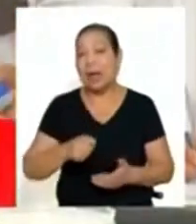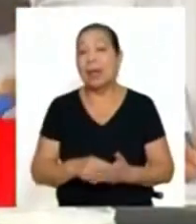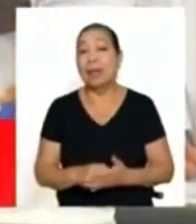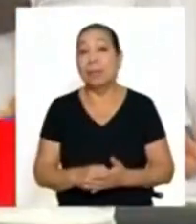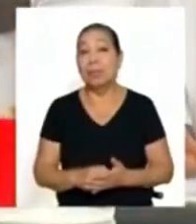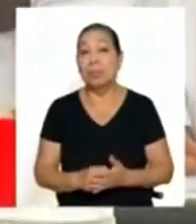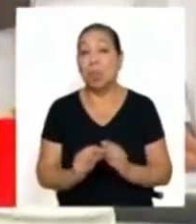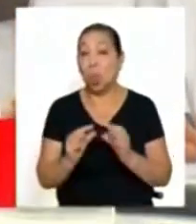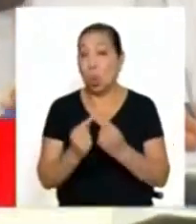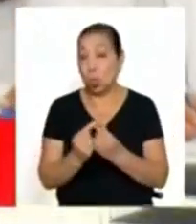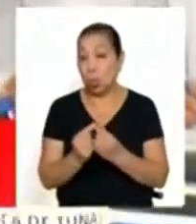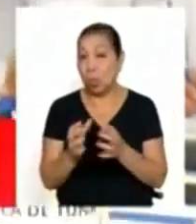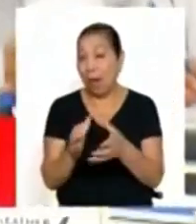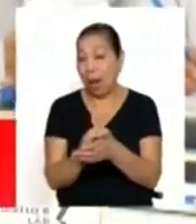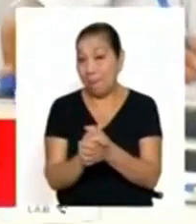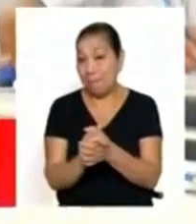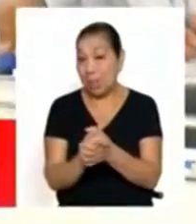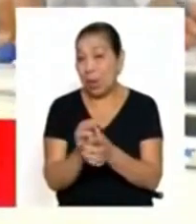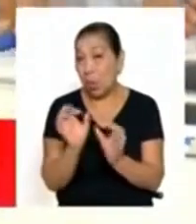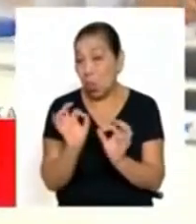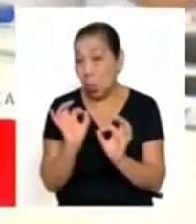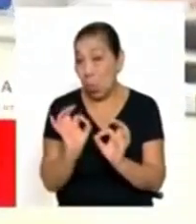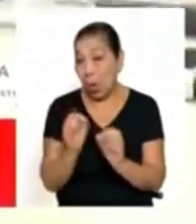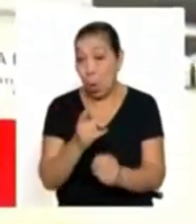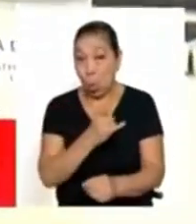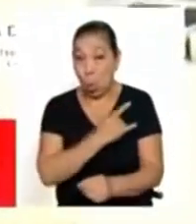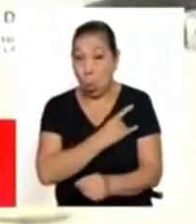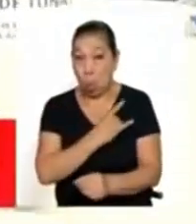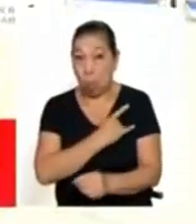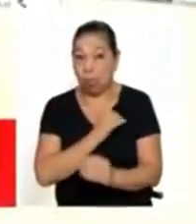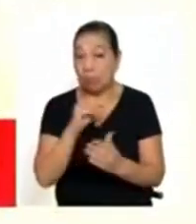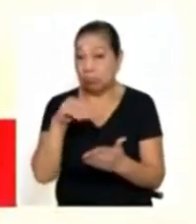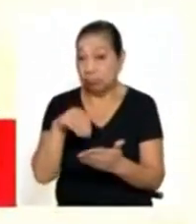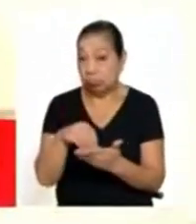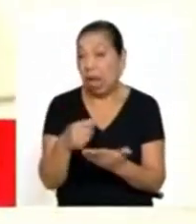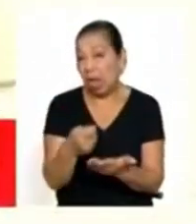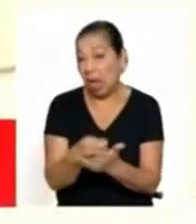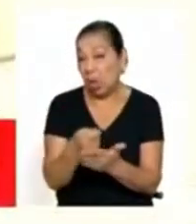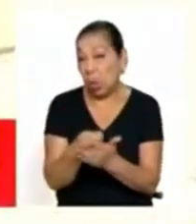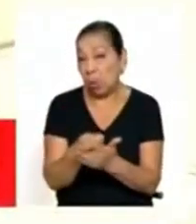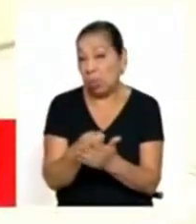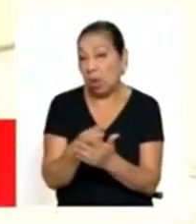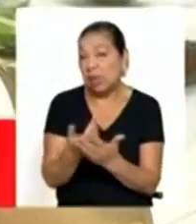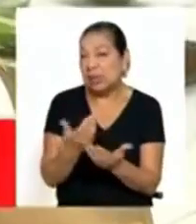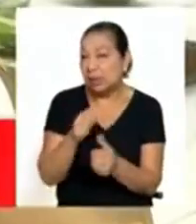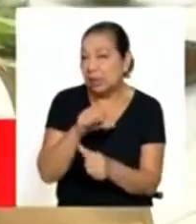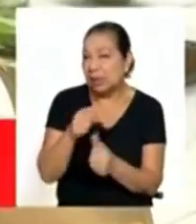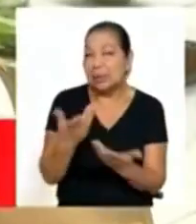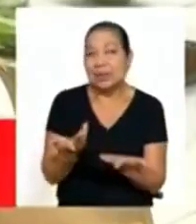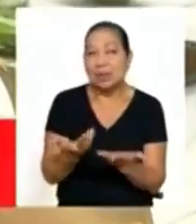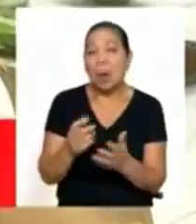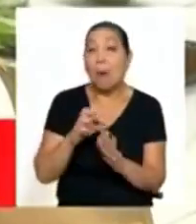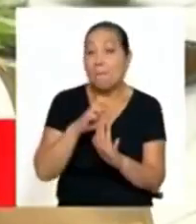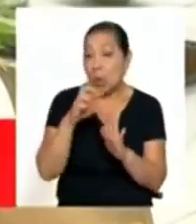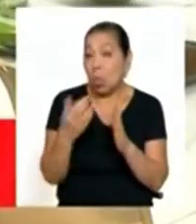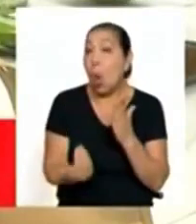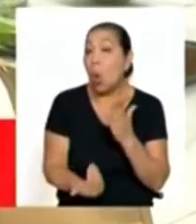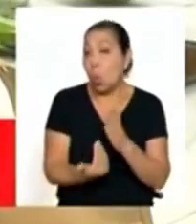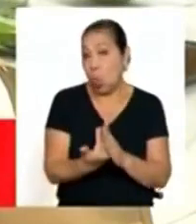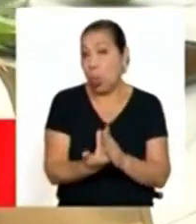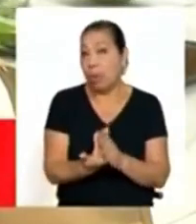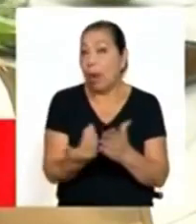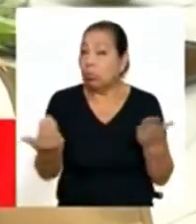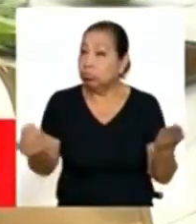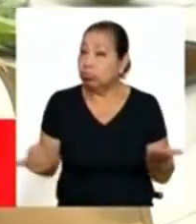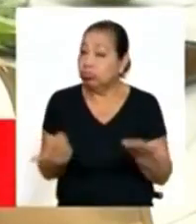Él, junto a un grupo de compañeros de la misma casa de estudios, apuestan por la economía circular. Es un proyecto muy innovador